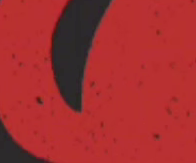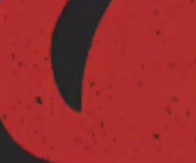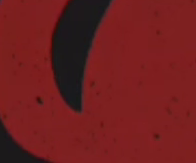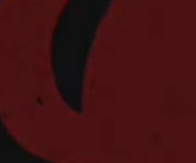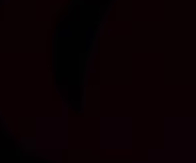cortinilla y